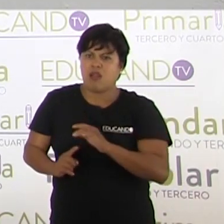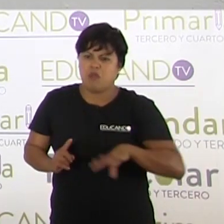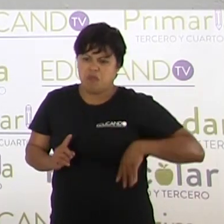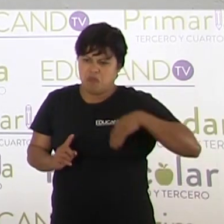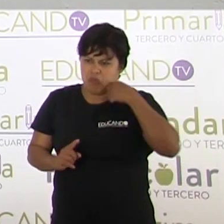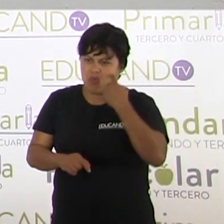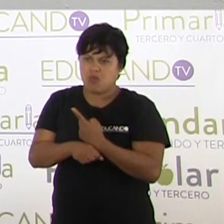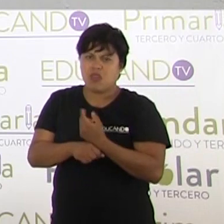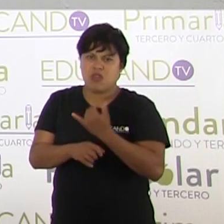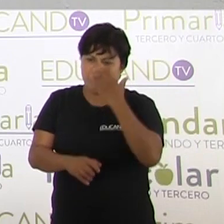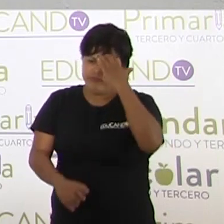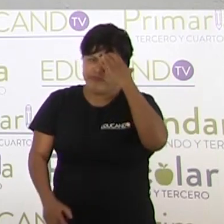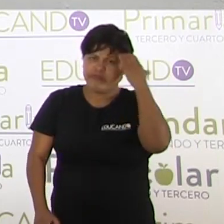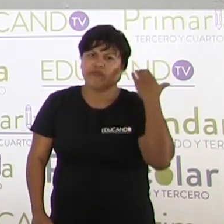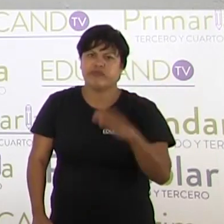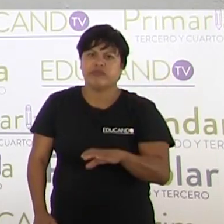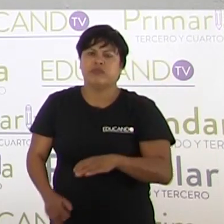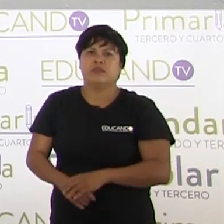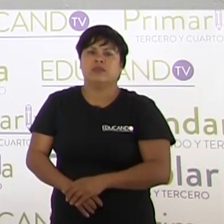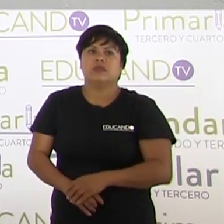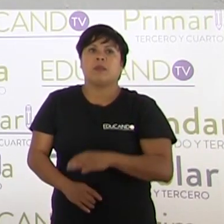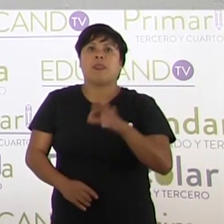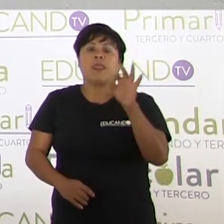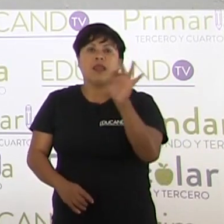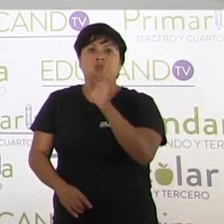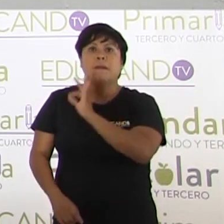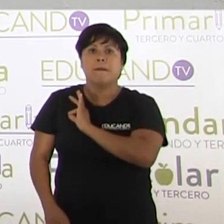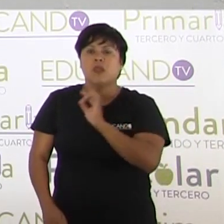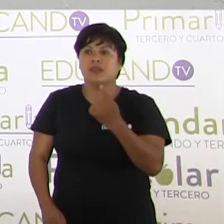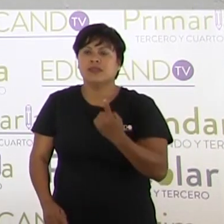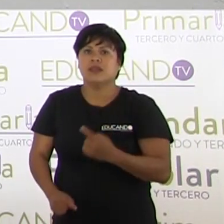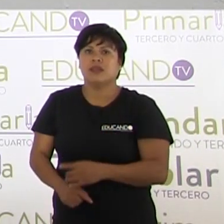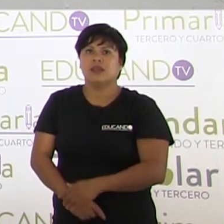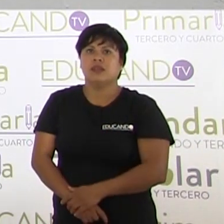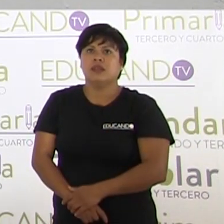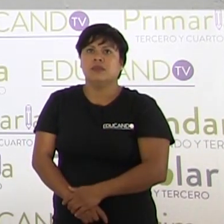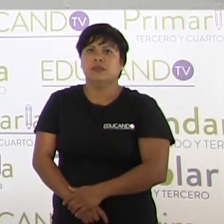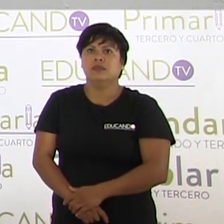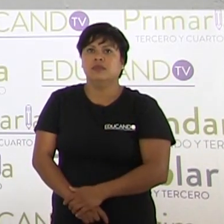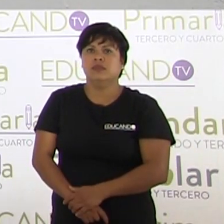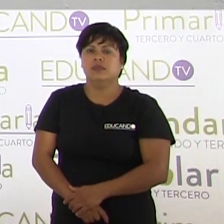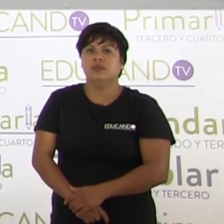y cruel. También cobra auge de